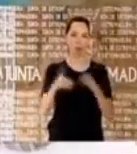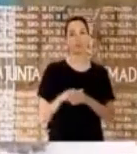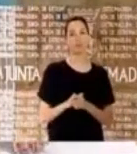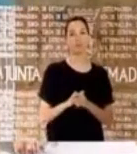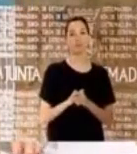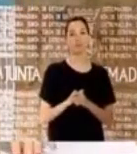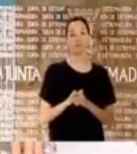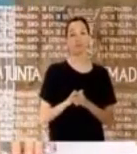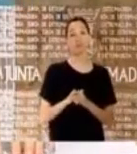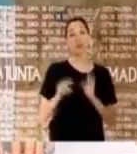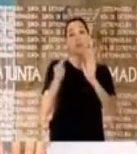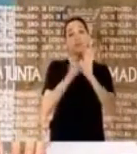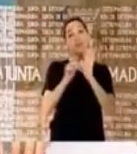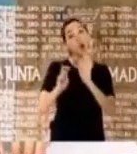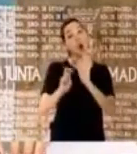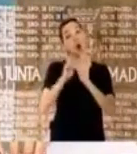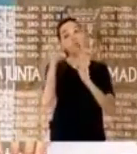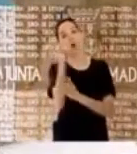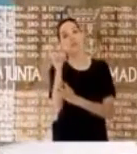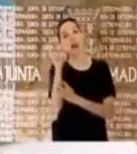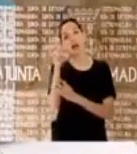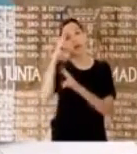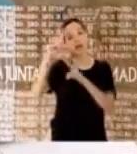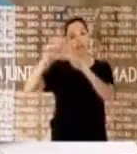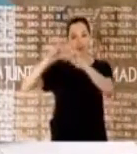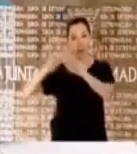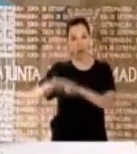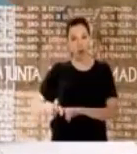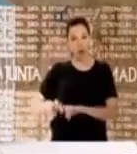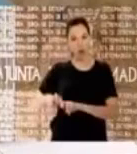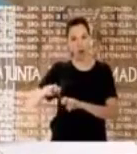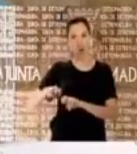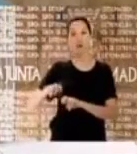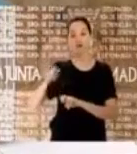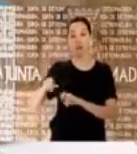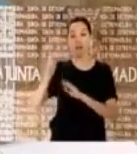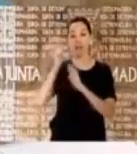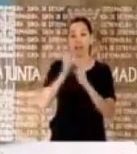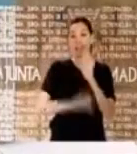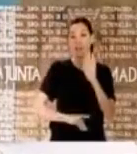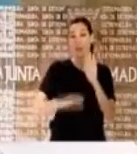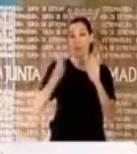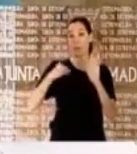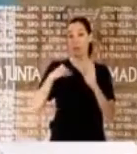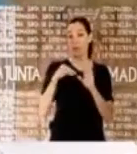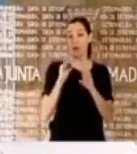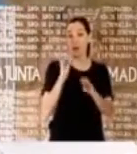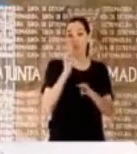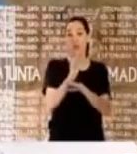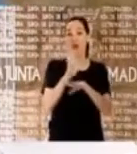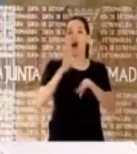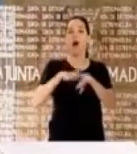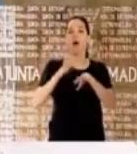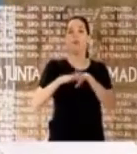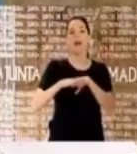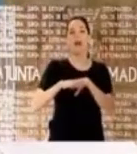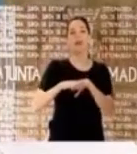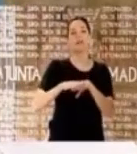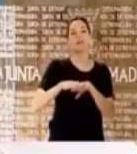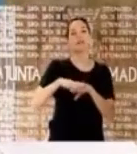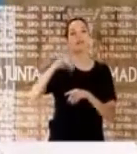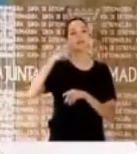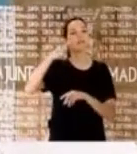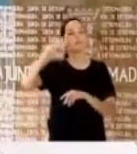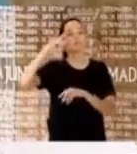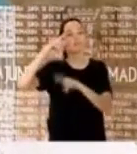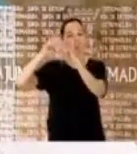a través de la investigación y del talento. Aprobamos, por tanto, hoy el decreto que regula las ayudas destinadas a la atracción y retorno del talento